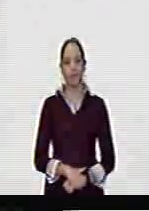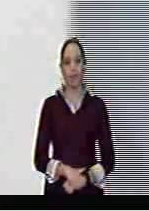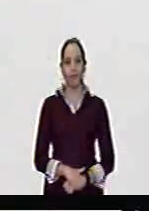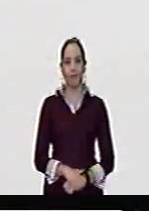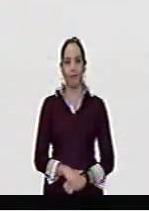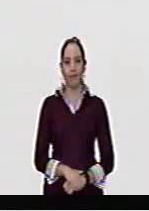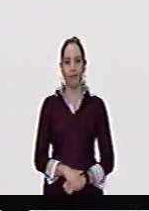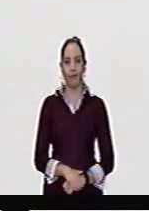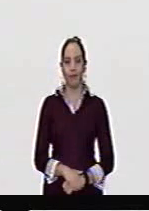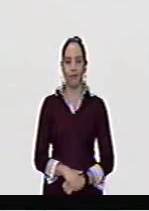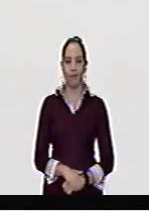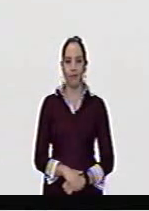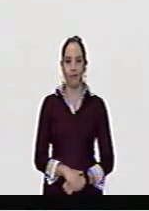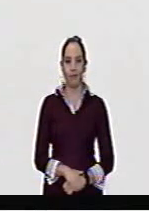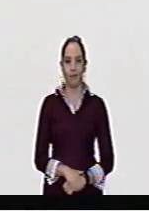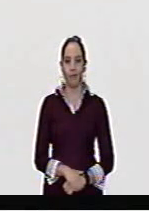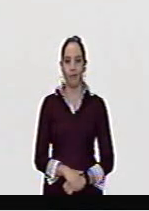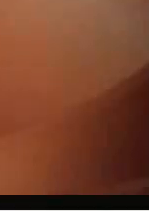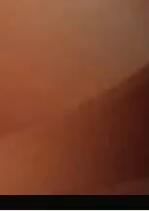del Estado.